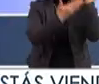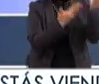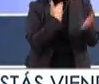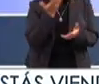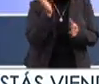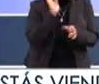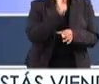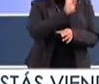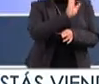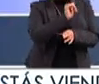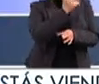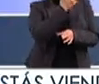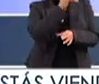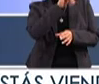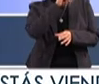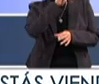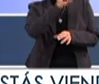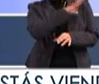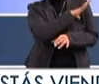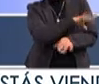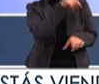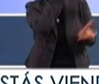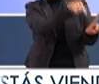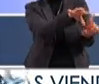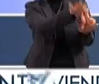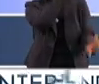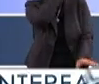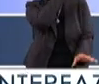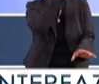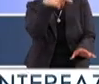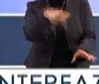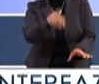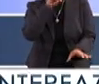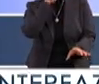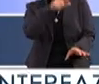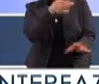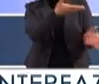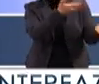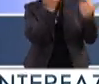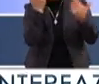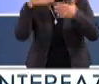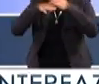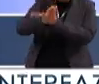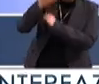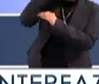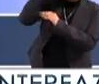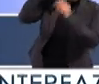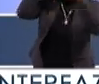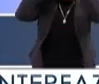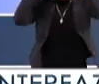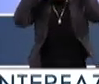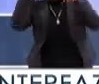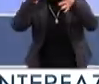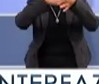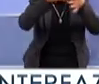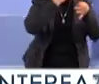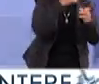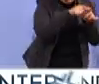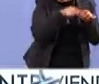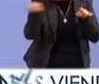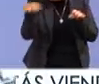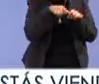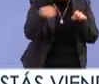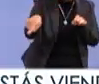bachillerato general pero también que se les pueda acompañar a ver las instalaciones la cercanía de